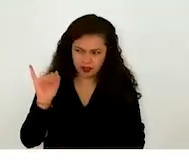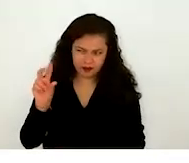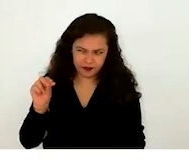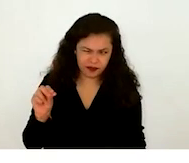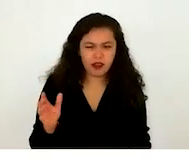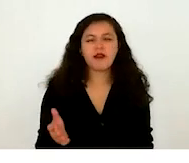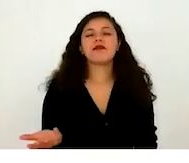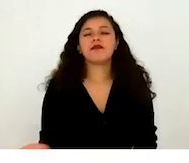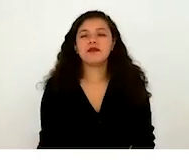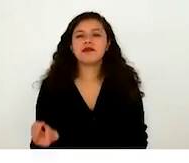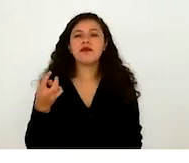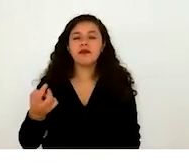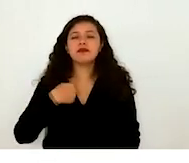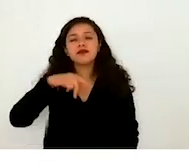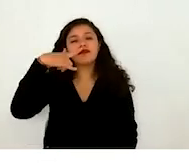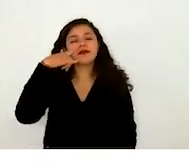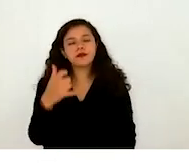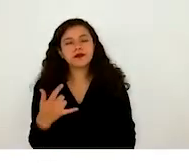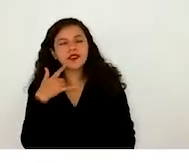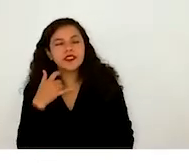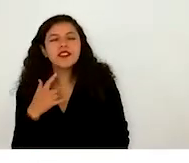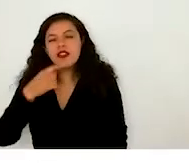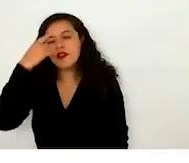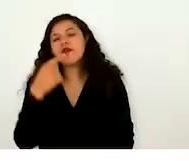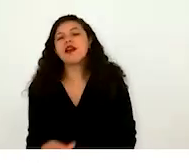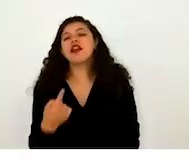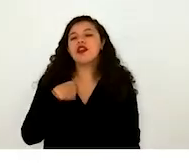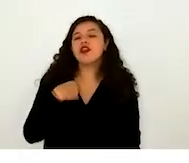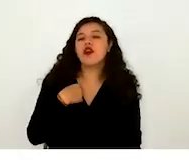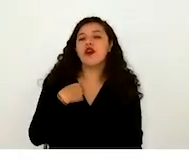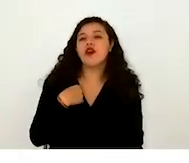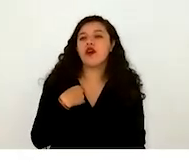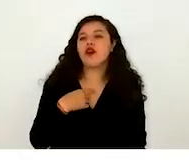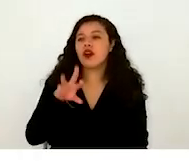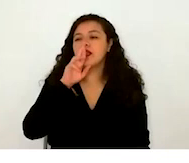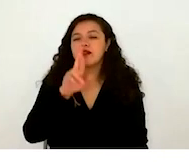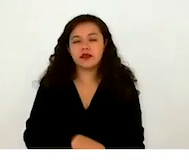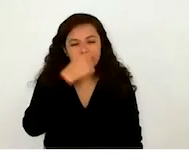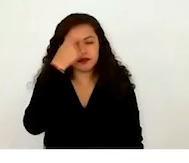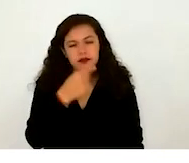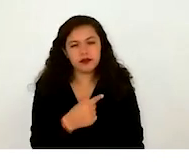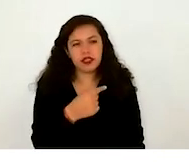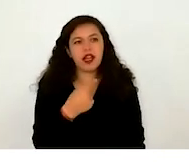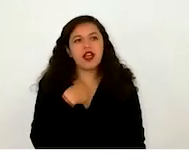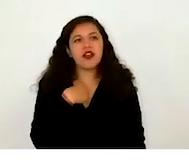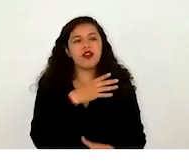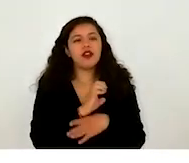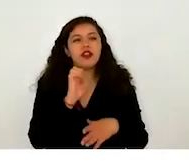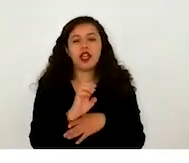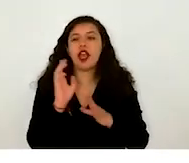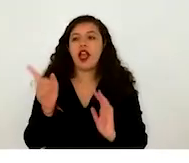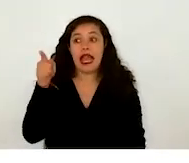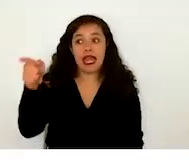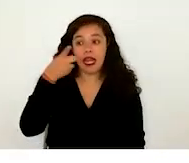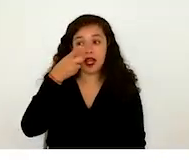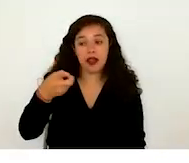y ahí estoy tratando de yo retroalimentar lo que envié para que entonces esté fernando me